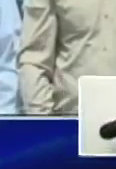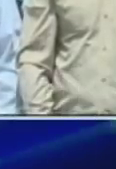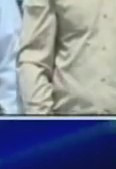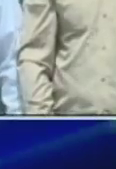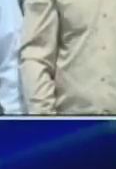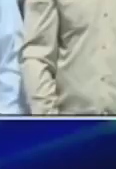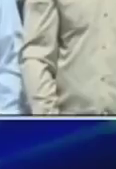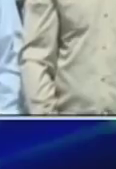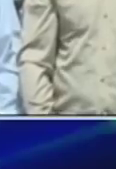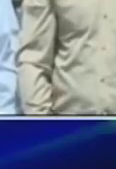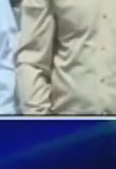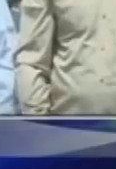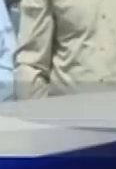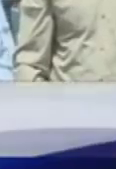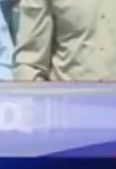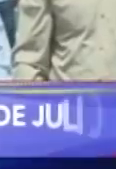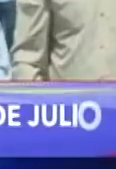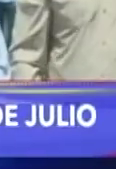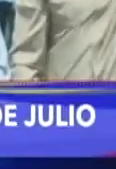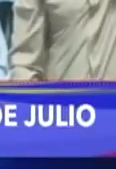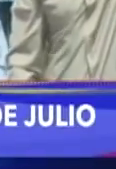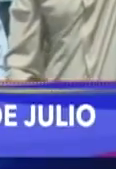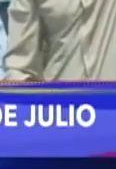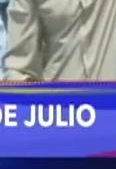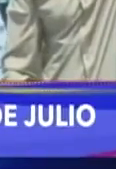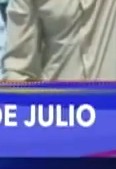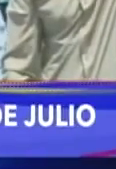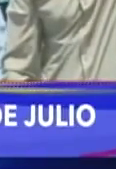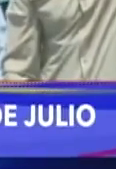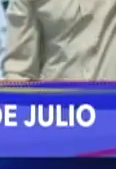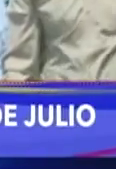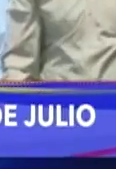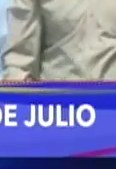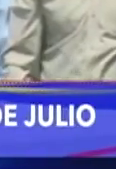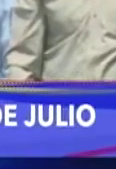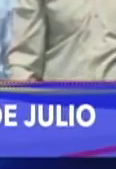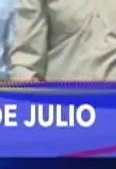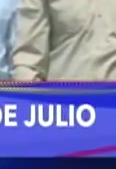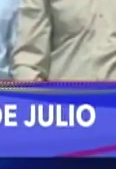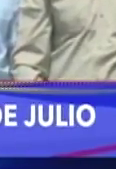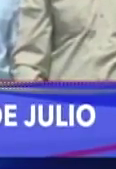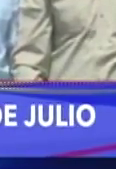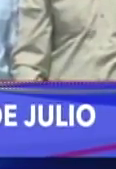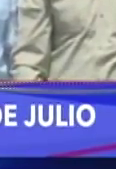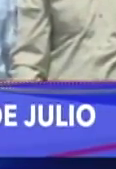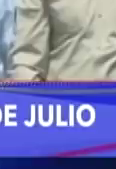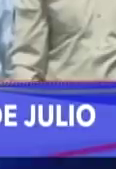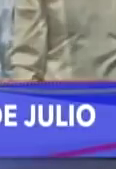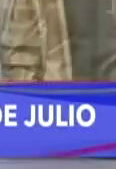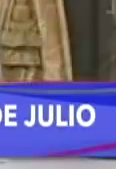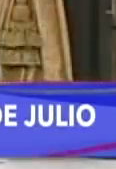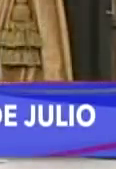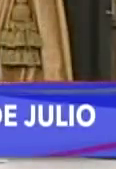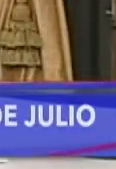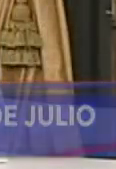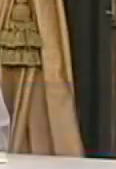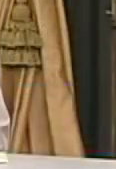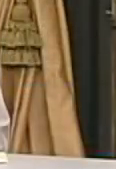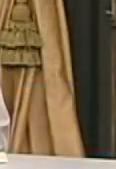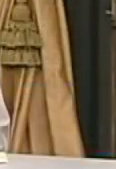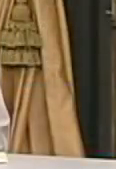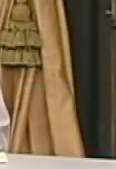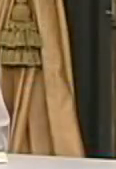pueblo de Piar, el pueblo de Chávez. ¡Chávez vive! ¡La patria sigue! Se les quiere, gracias, mi comandante. Se les quiere